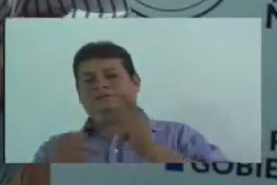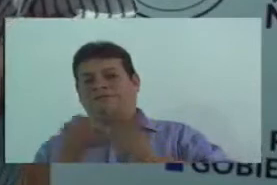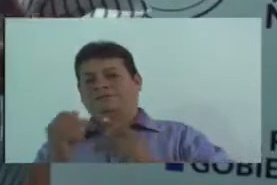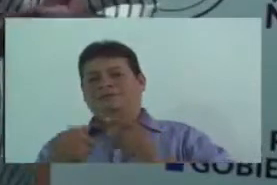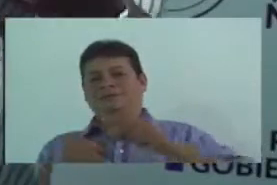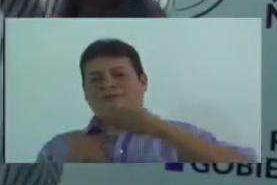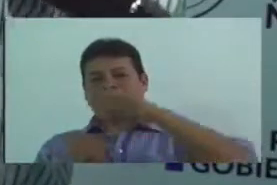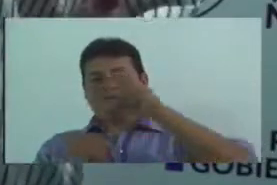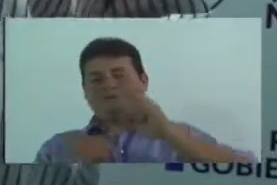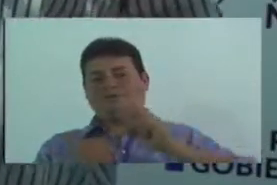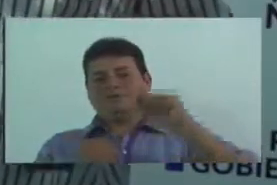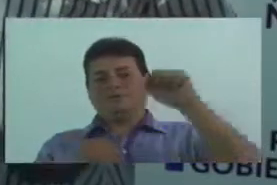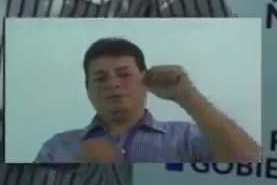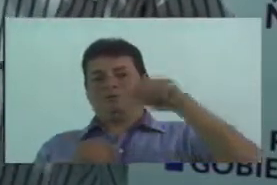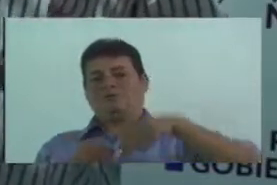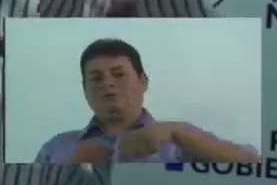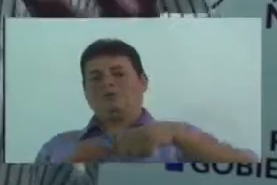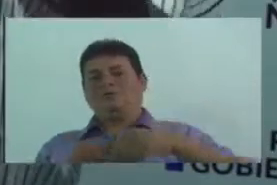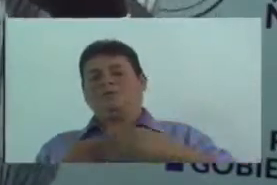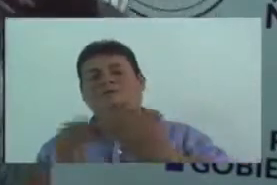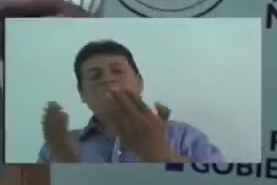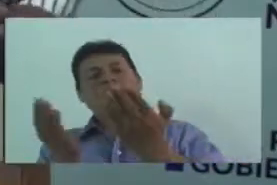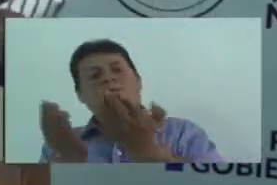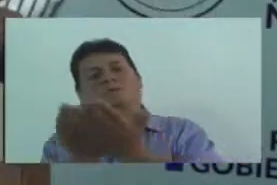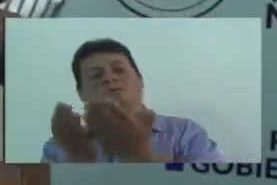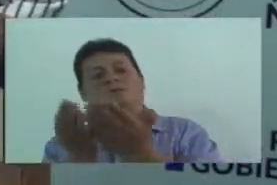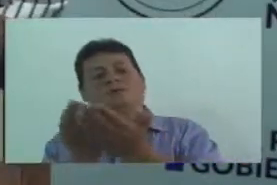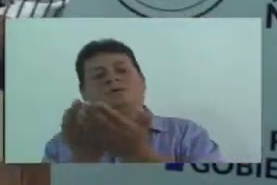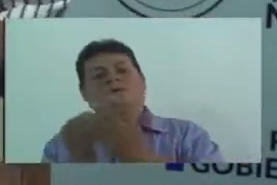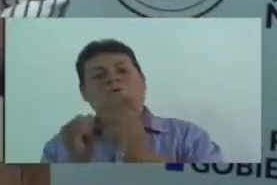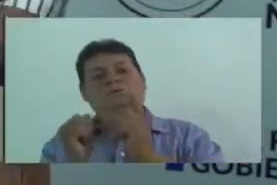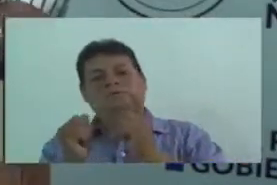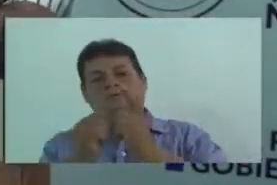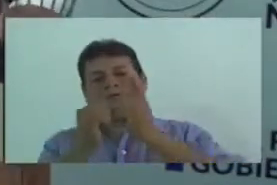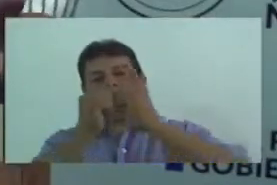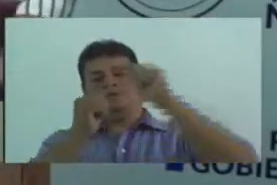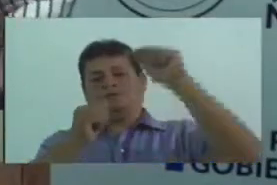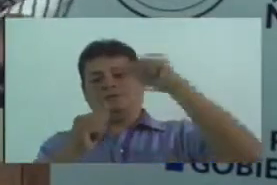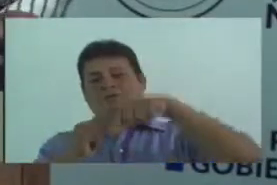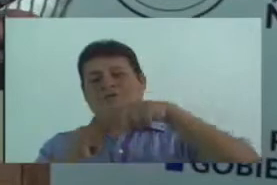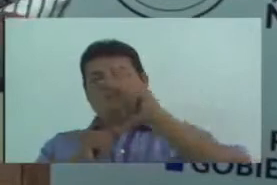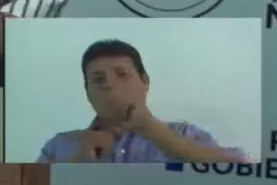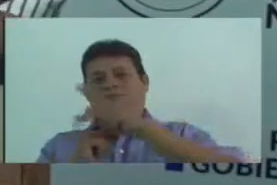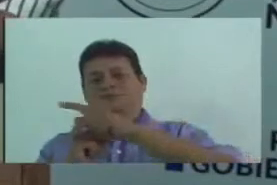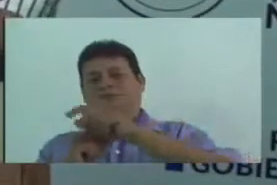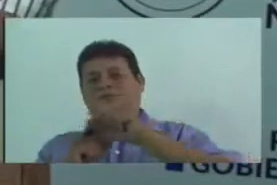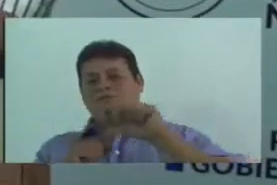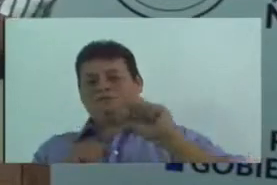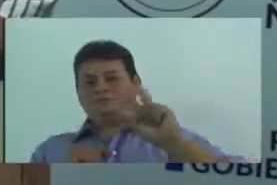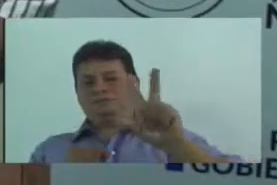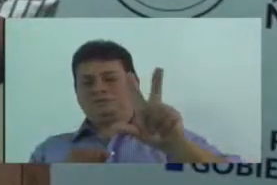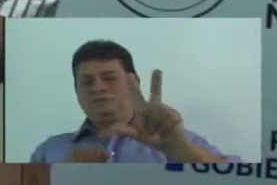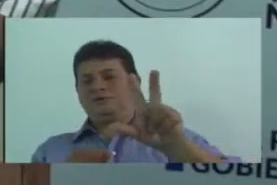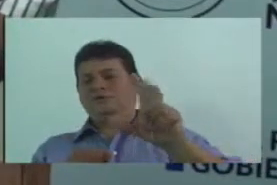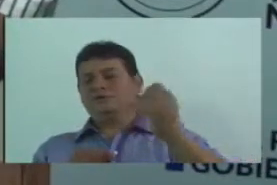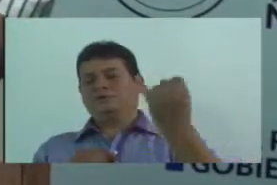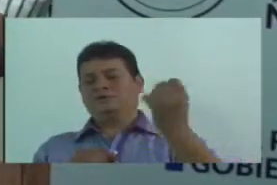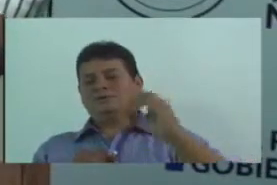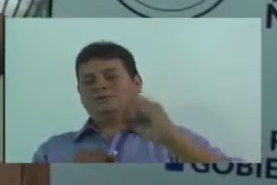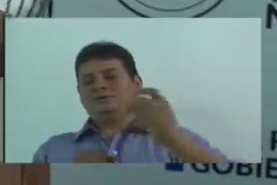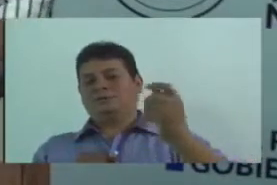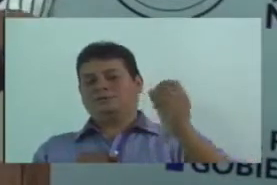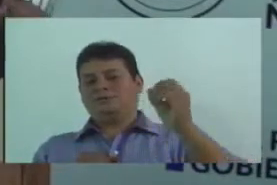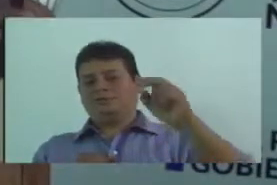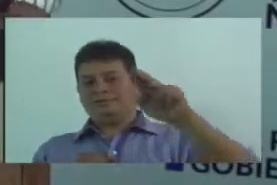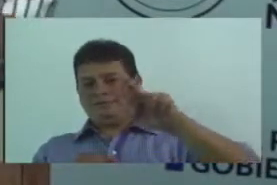vamos a seguir aprendiendo, vamos a seguir reforzando nuestro aprendizaje. Yo soy el profesor Víctor Ríos Vázquez. desarrollar